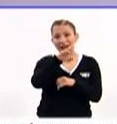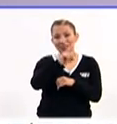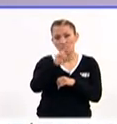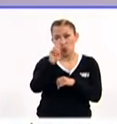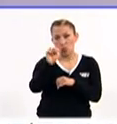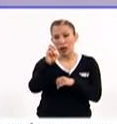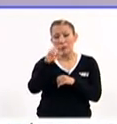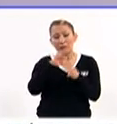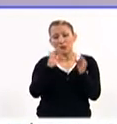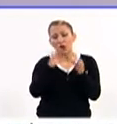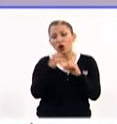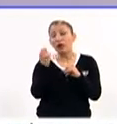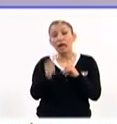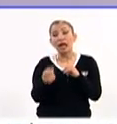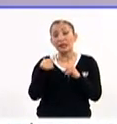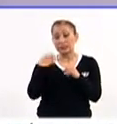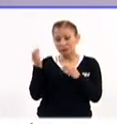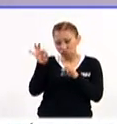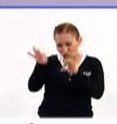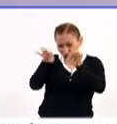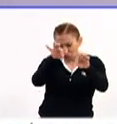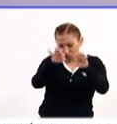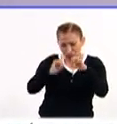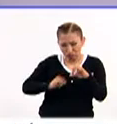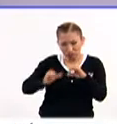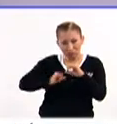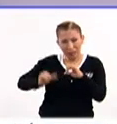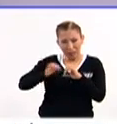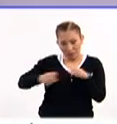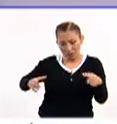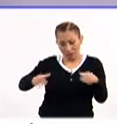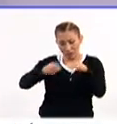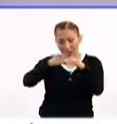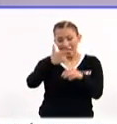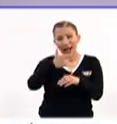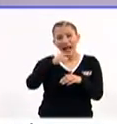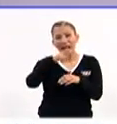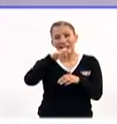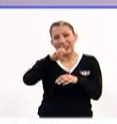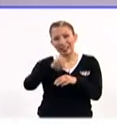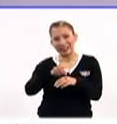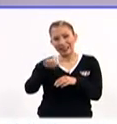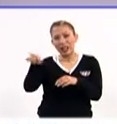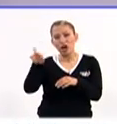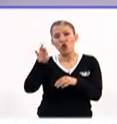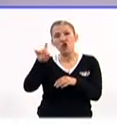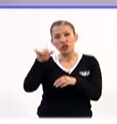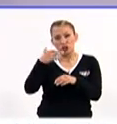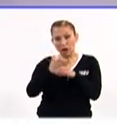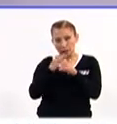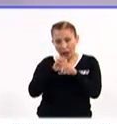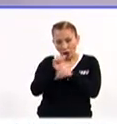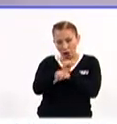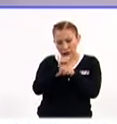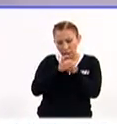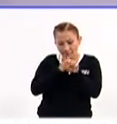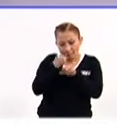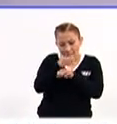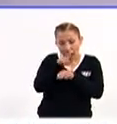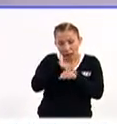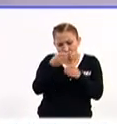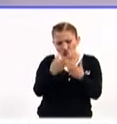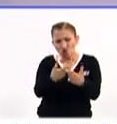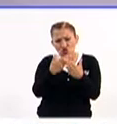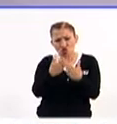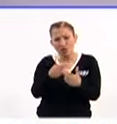UNAM, detalló ya que en los sedimentos más antiguos del cráter Gale, donde está el rover Curiosity en estos momentos, hay altas